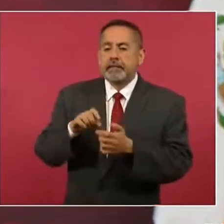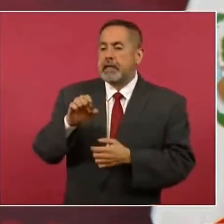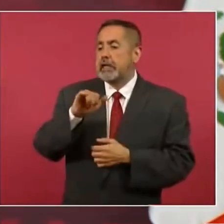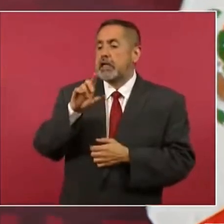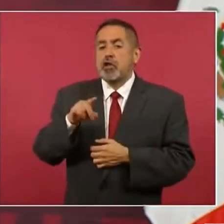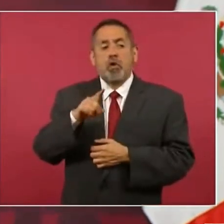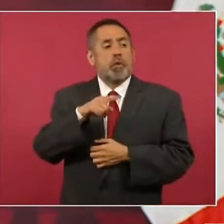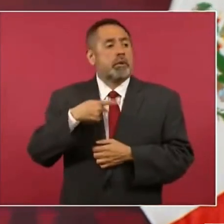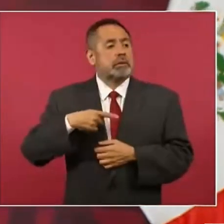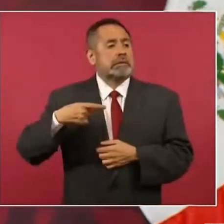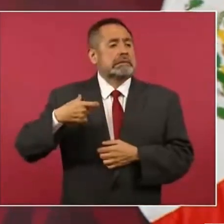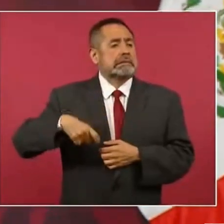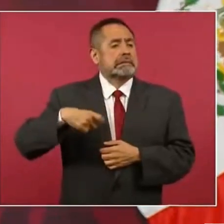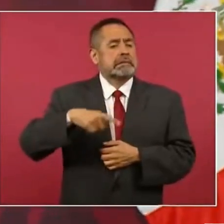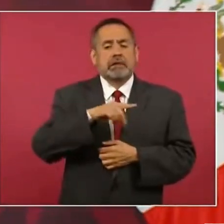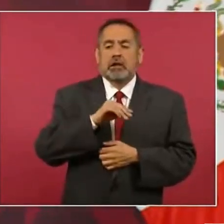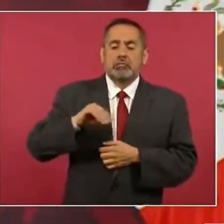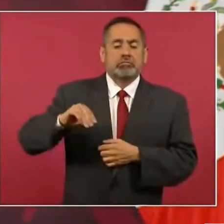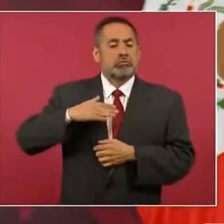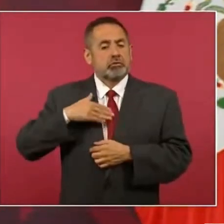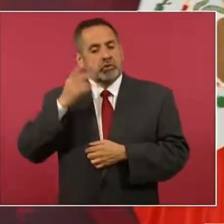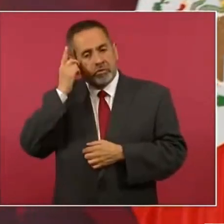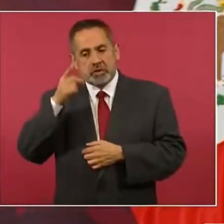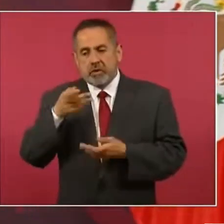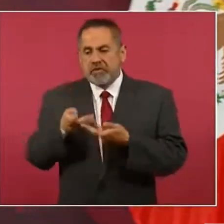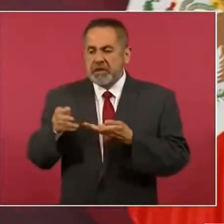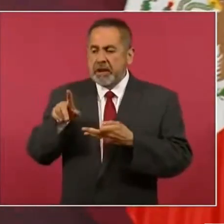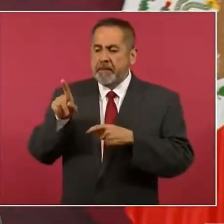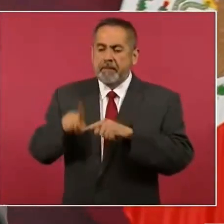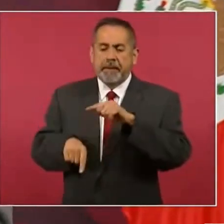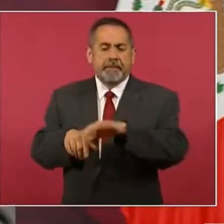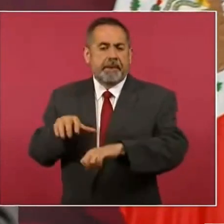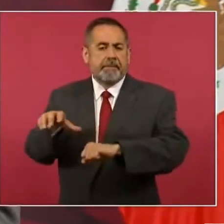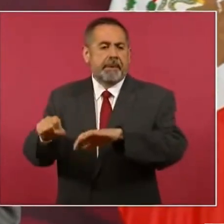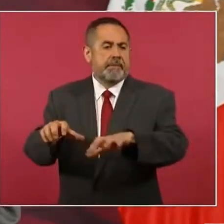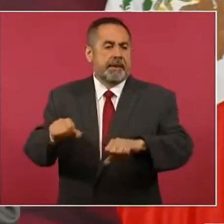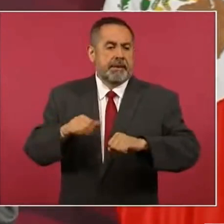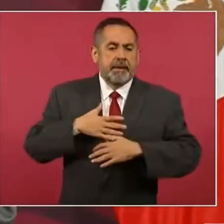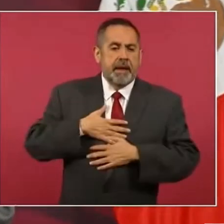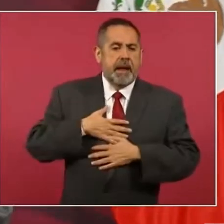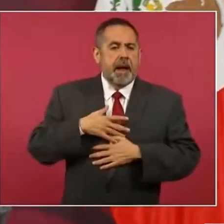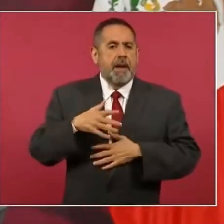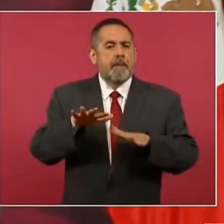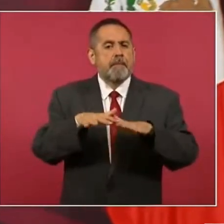gentes muy ricas, se apoderaron sobre todo de playas,